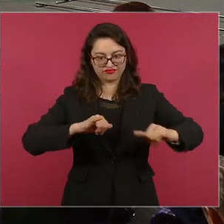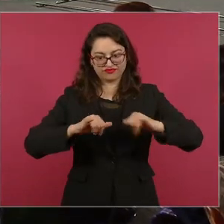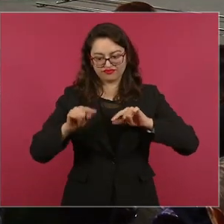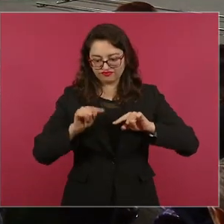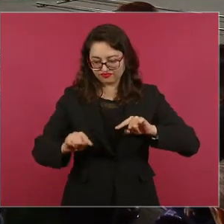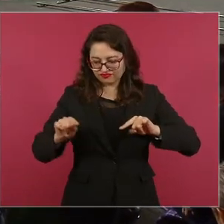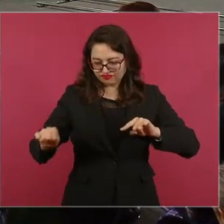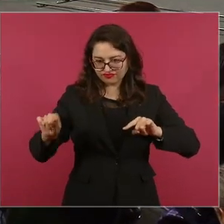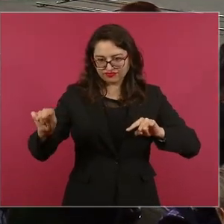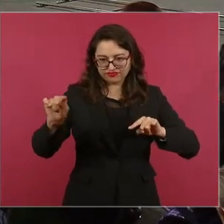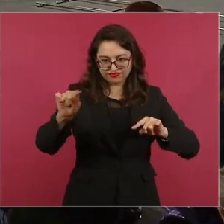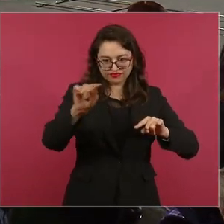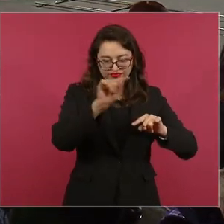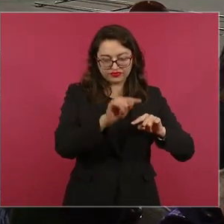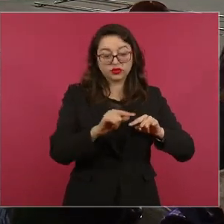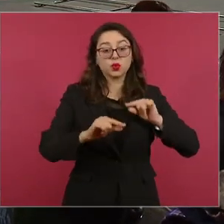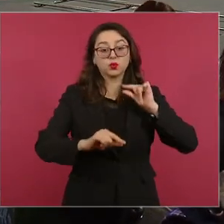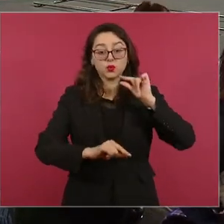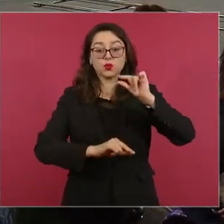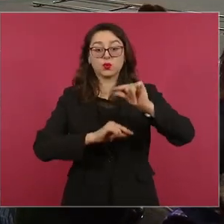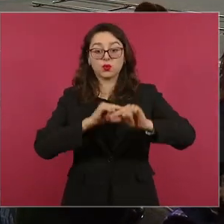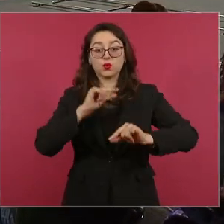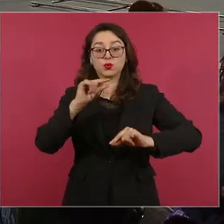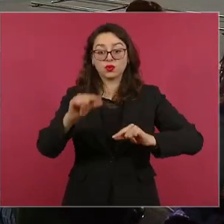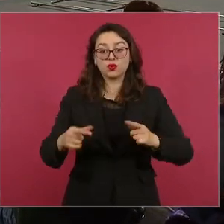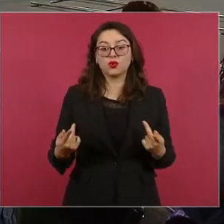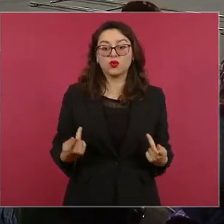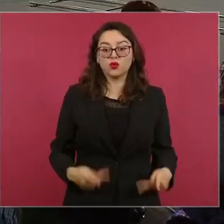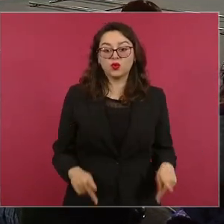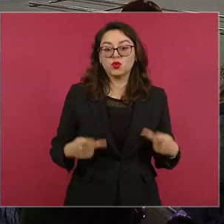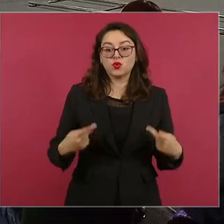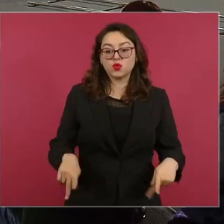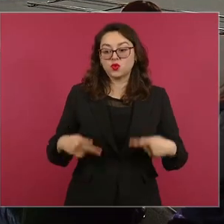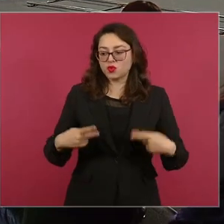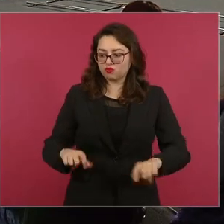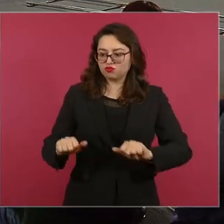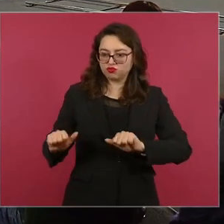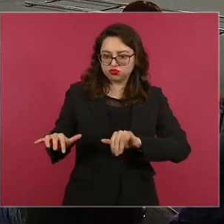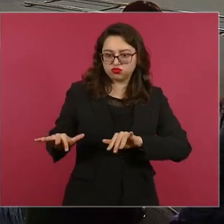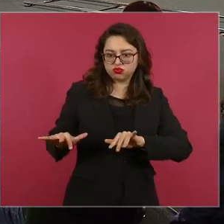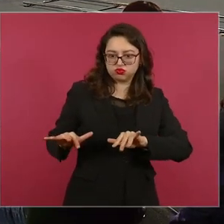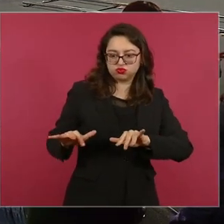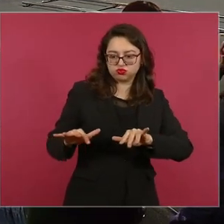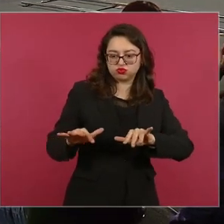cómo se fue poblando un área